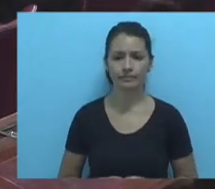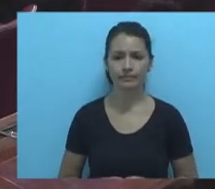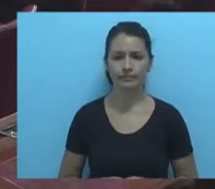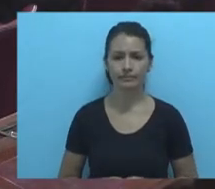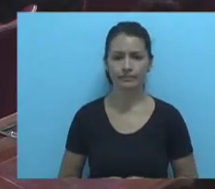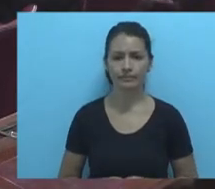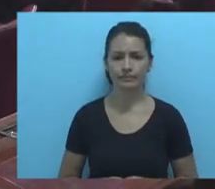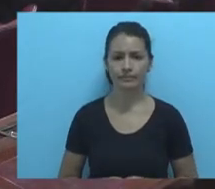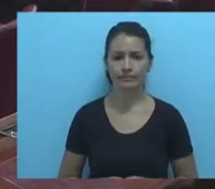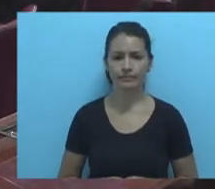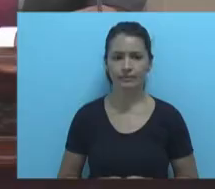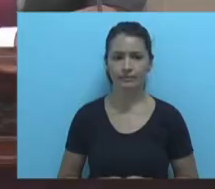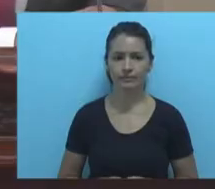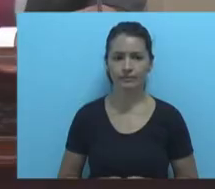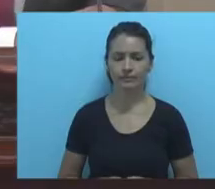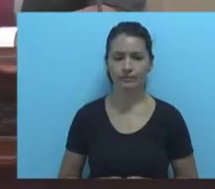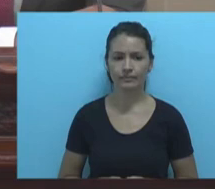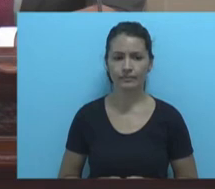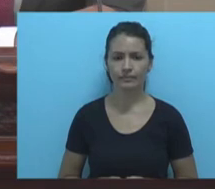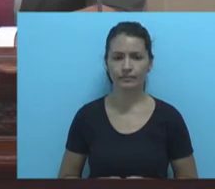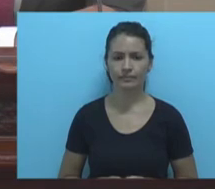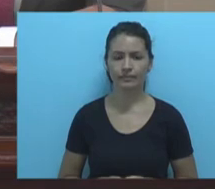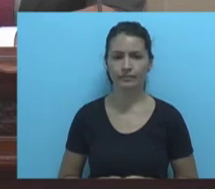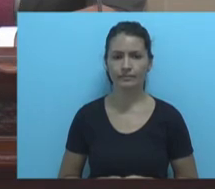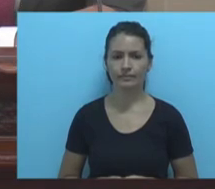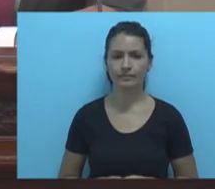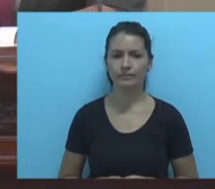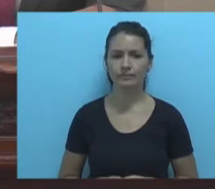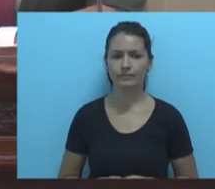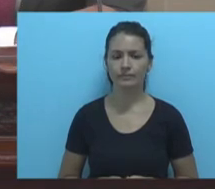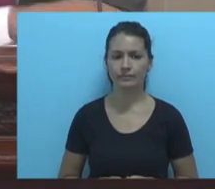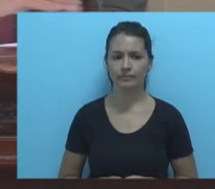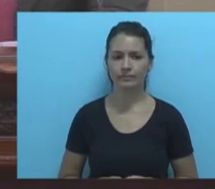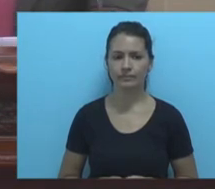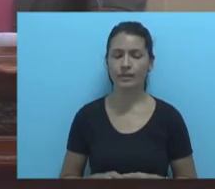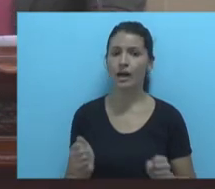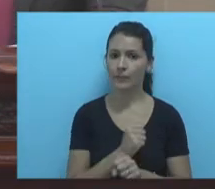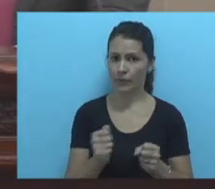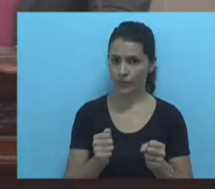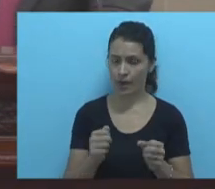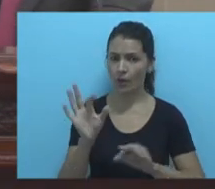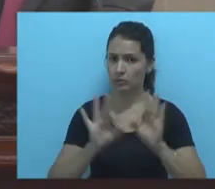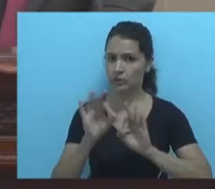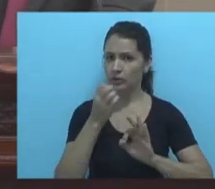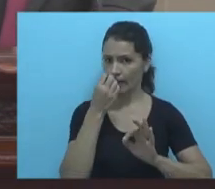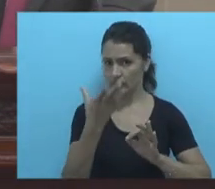A consideración el proyecto de declaración a votación, resulta aprobado.